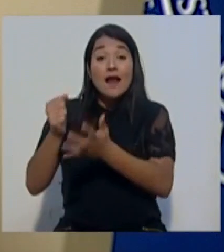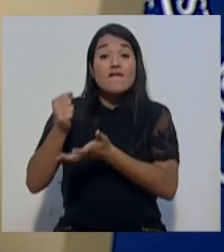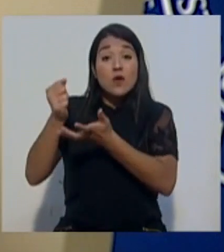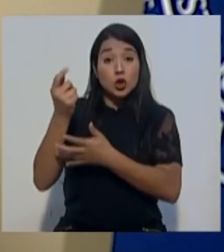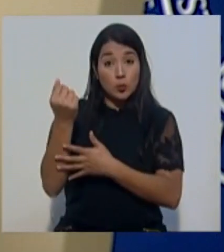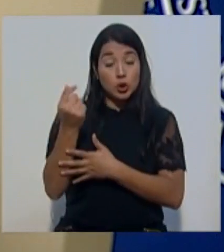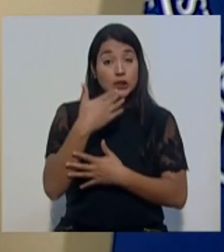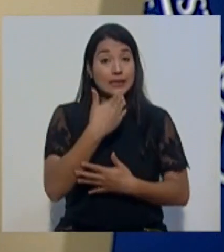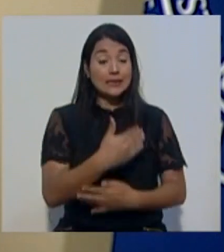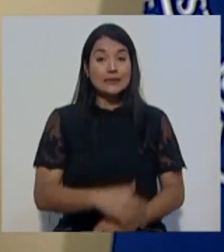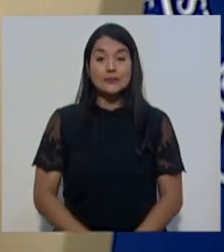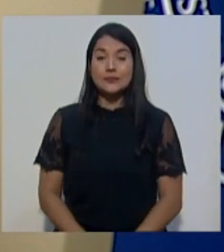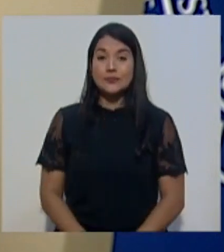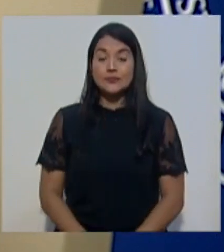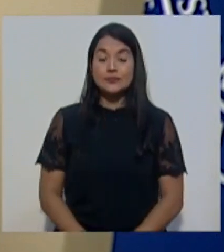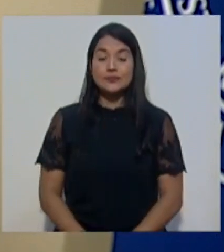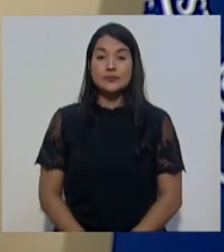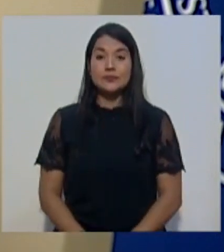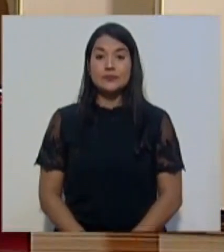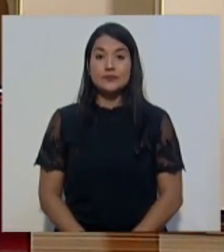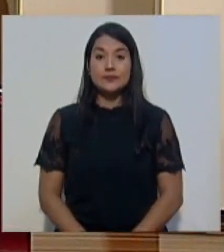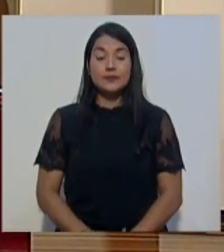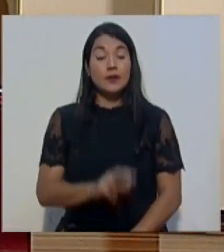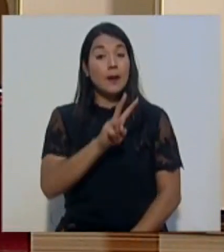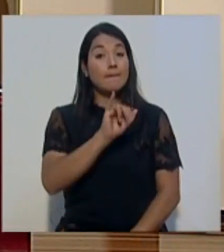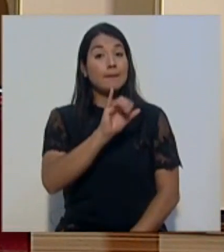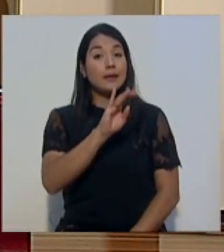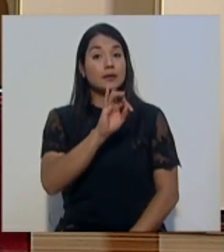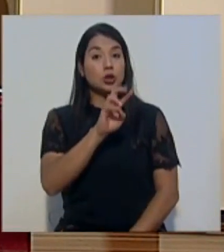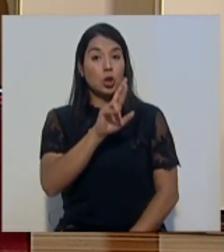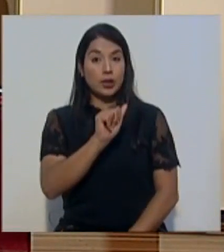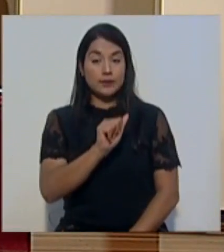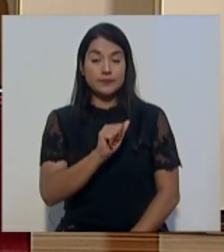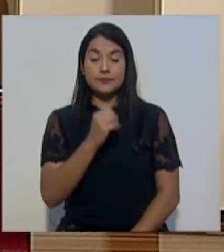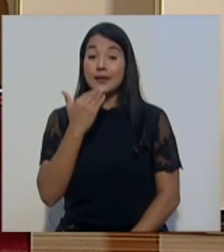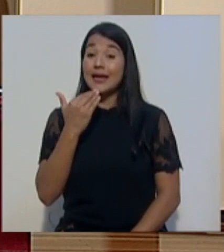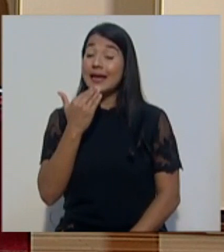Monetario. Gracias. Doña Victoria. Gracias.